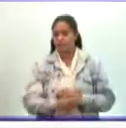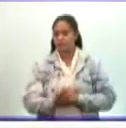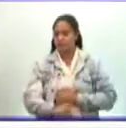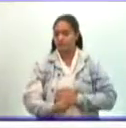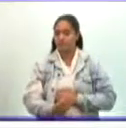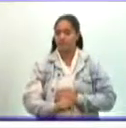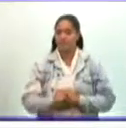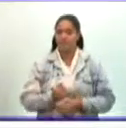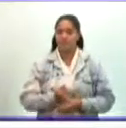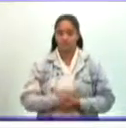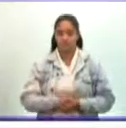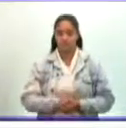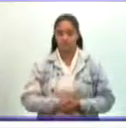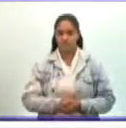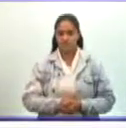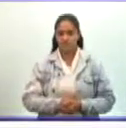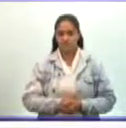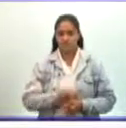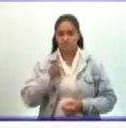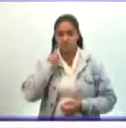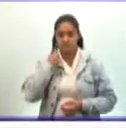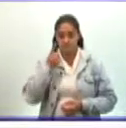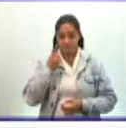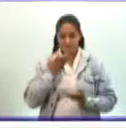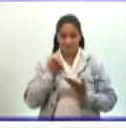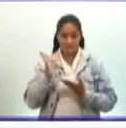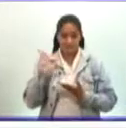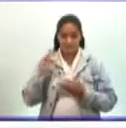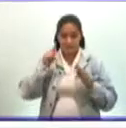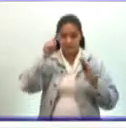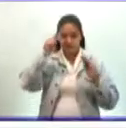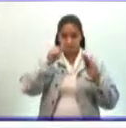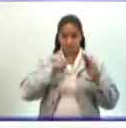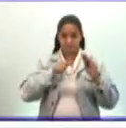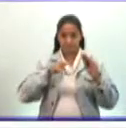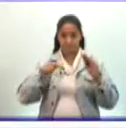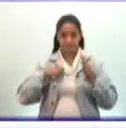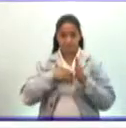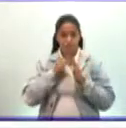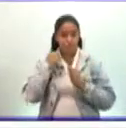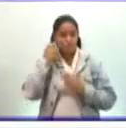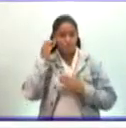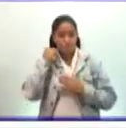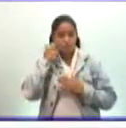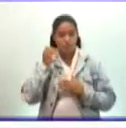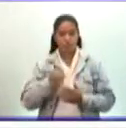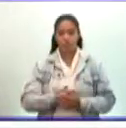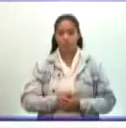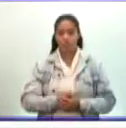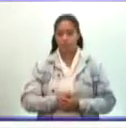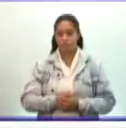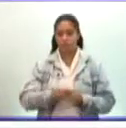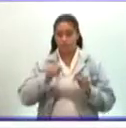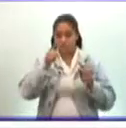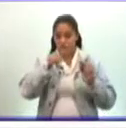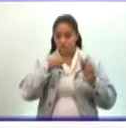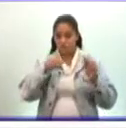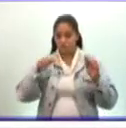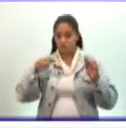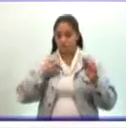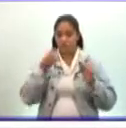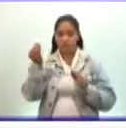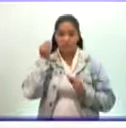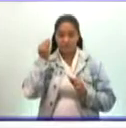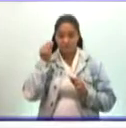ejercicio. Fíjate que estamos marcando en la figura los segmentos que conocemos,